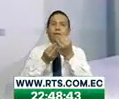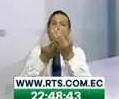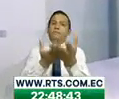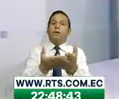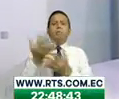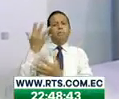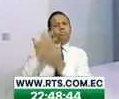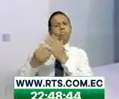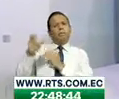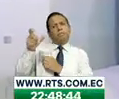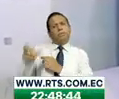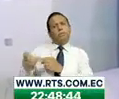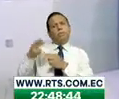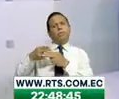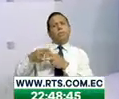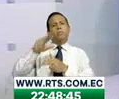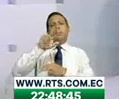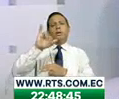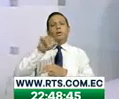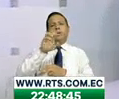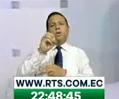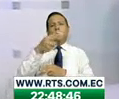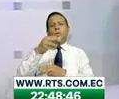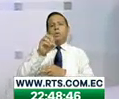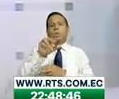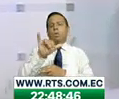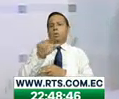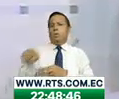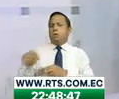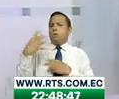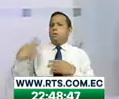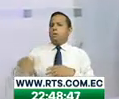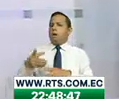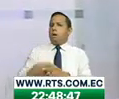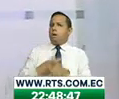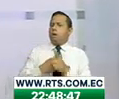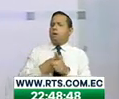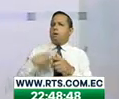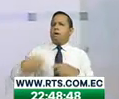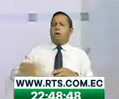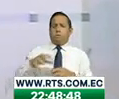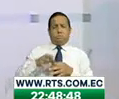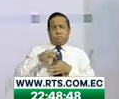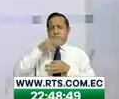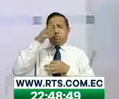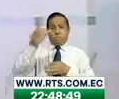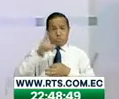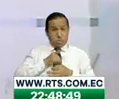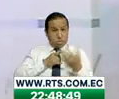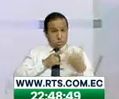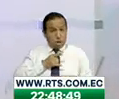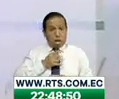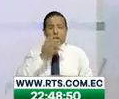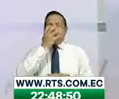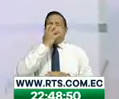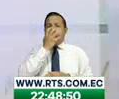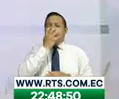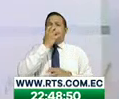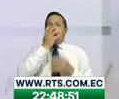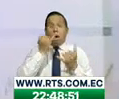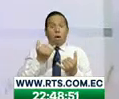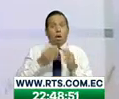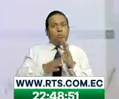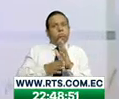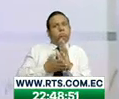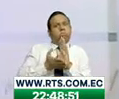de Johnny Alay, quien requirió de oxígeno y pasó momentos críticos debido al coronavirus. Pero ahora expresa su agradecimiento